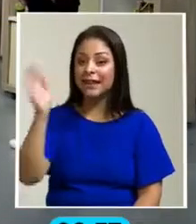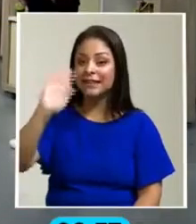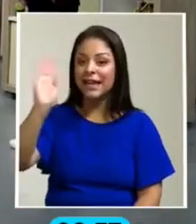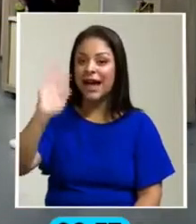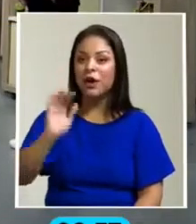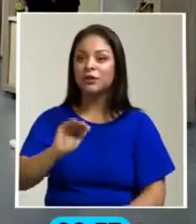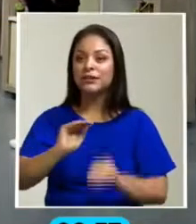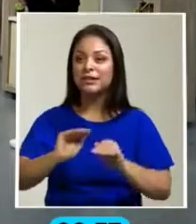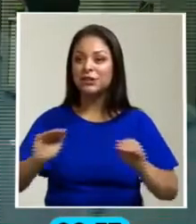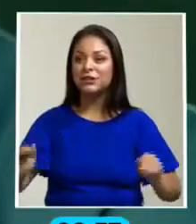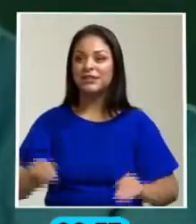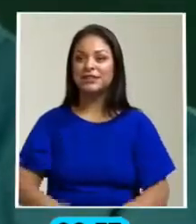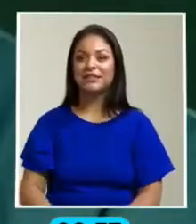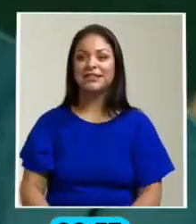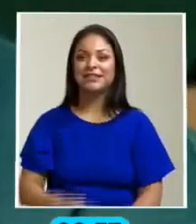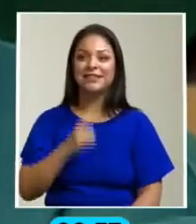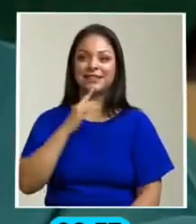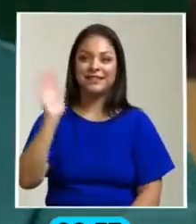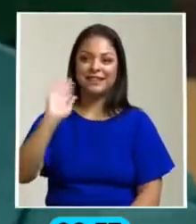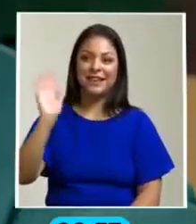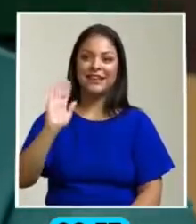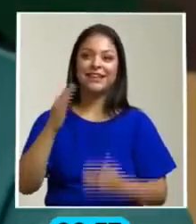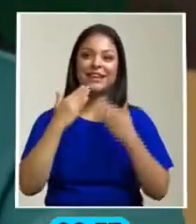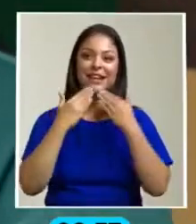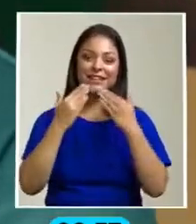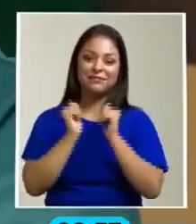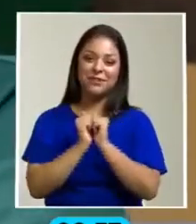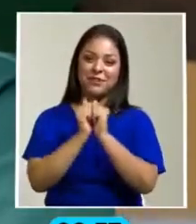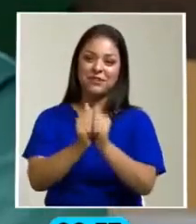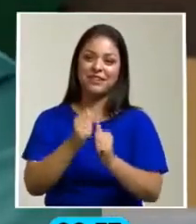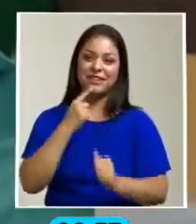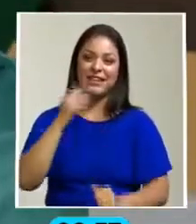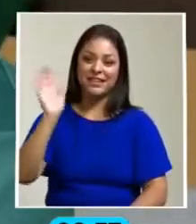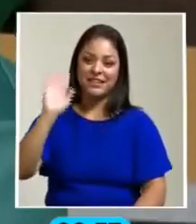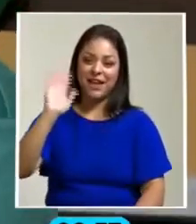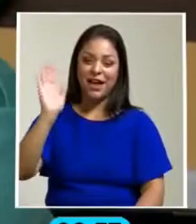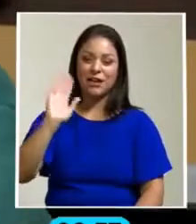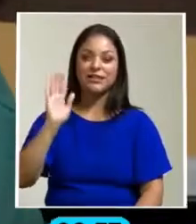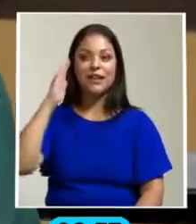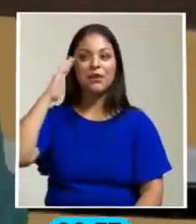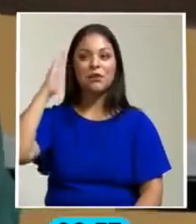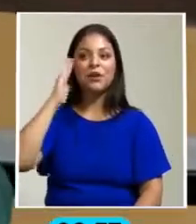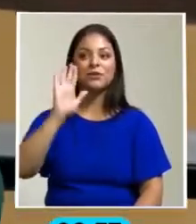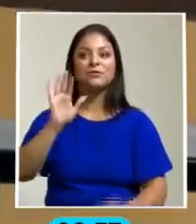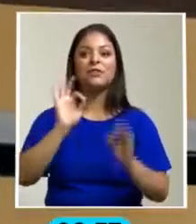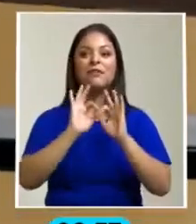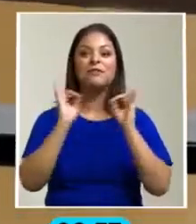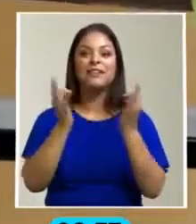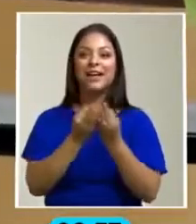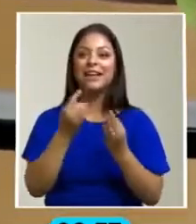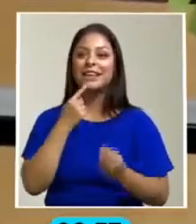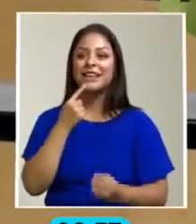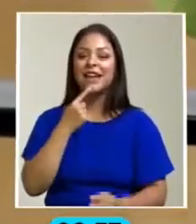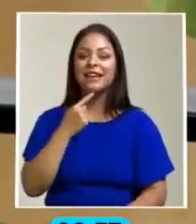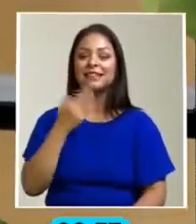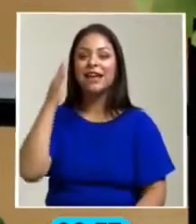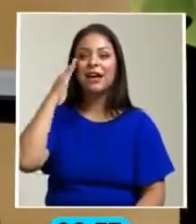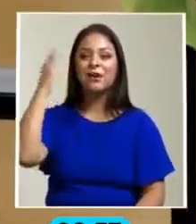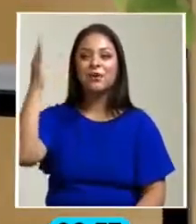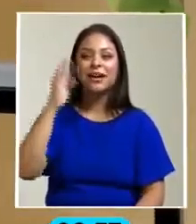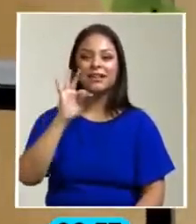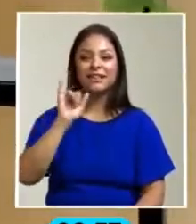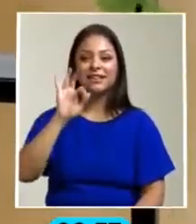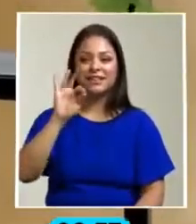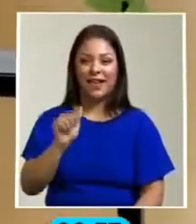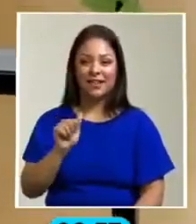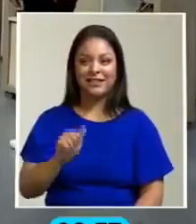también. Muchas gracias por acompañarnos. Dígale ya saludos a su familia. Que le estaban viendo. Niña Estrella, usted también,